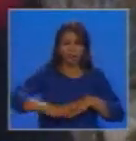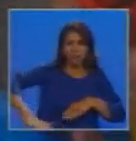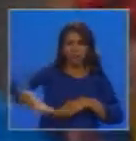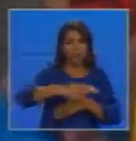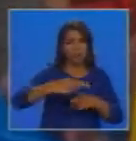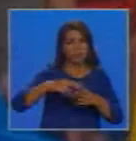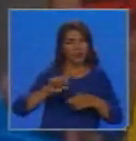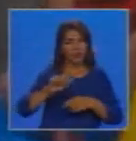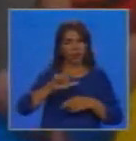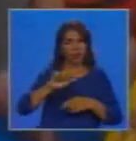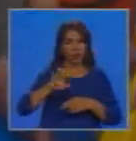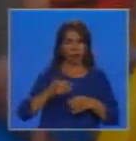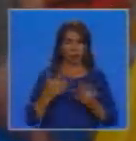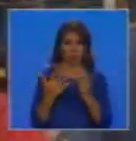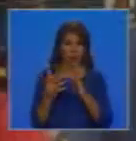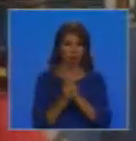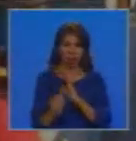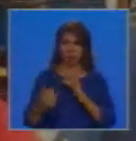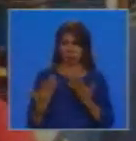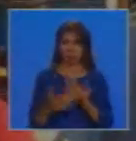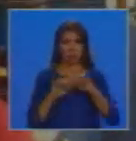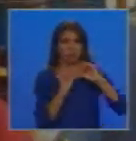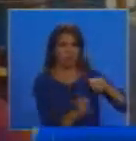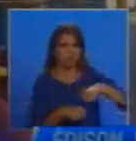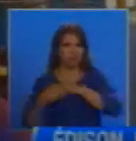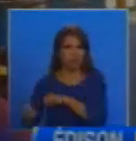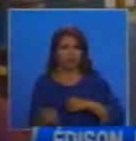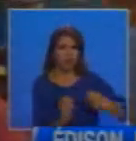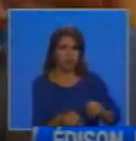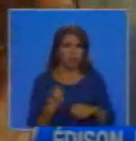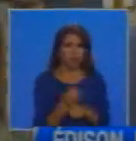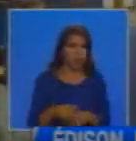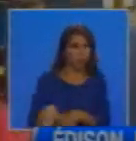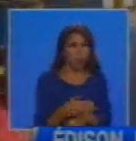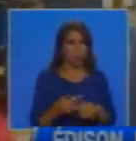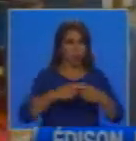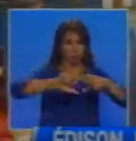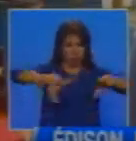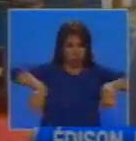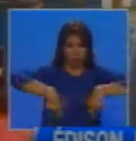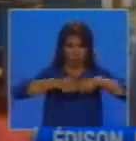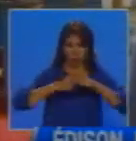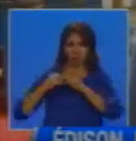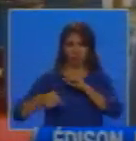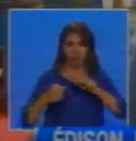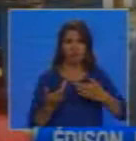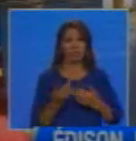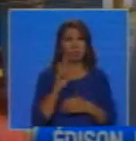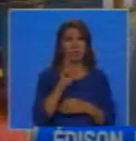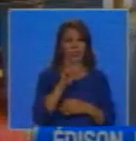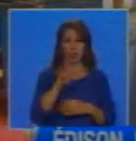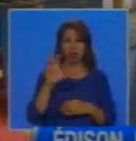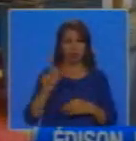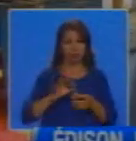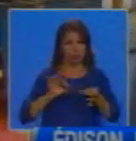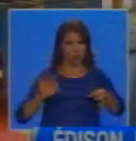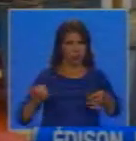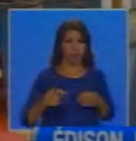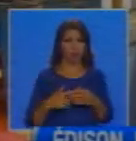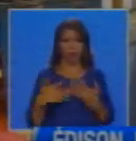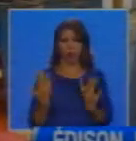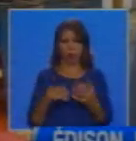con varias pruebas de destreza y resistencia. El deporte extremo que es en boyas, 1200 metros, que se hace un remo y